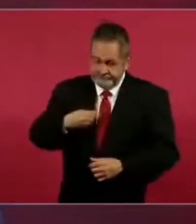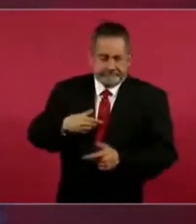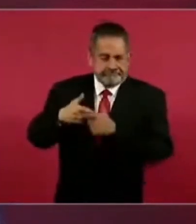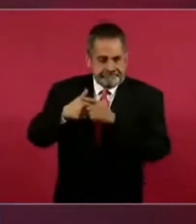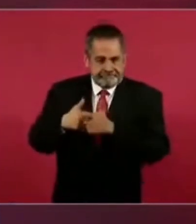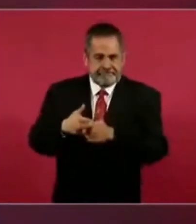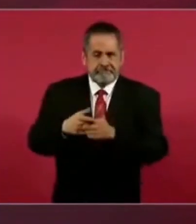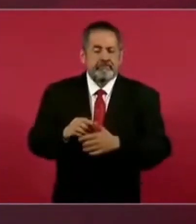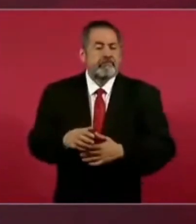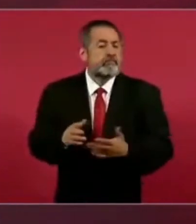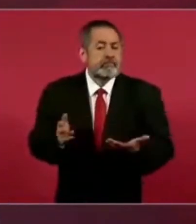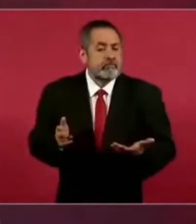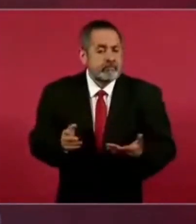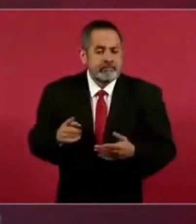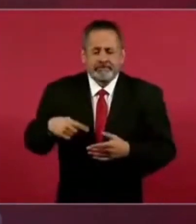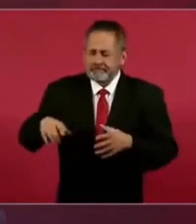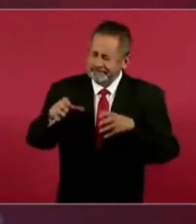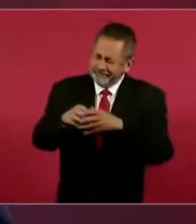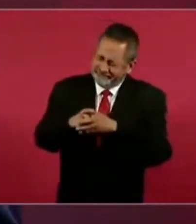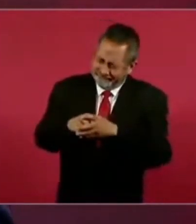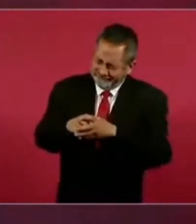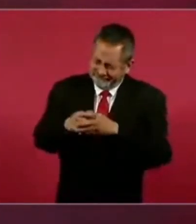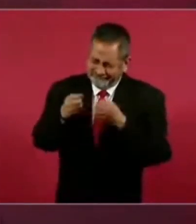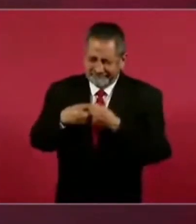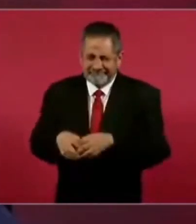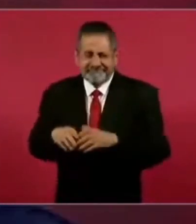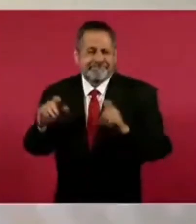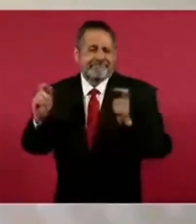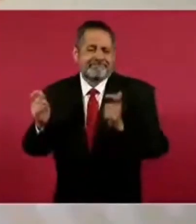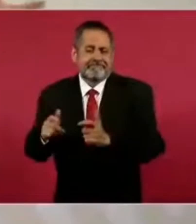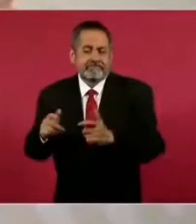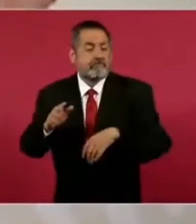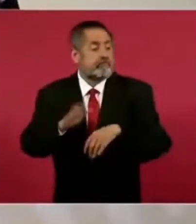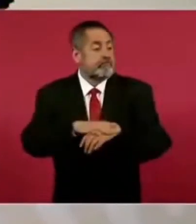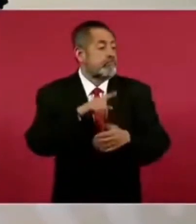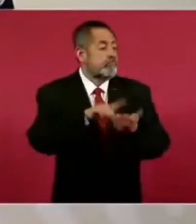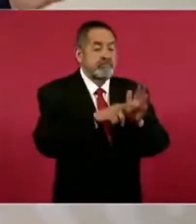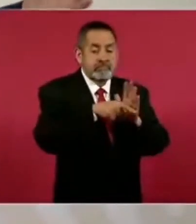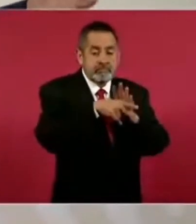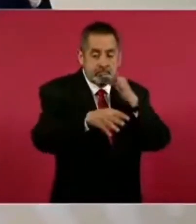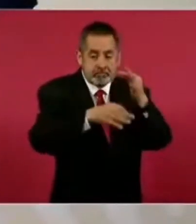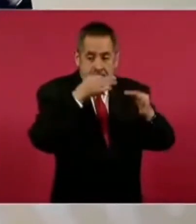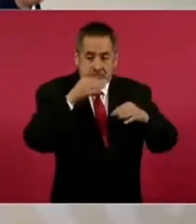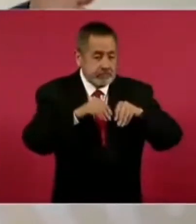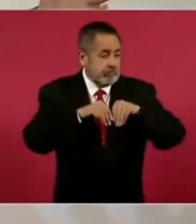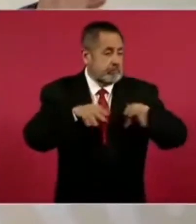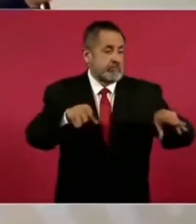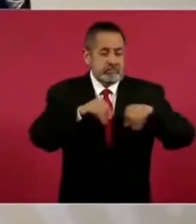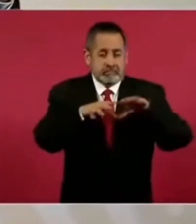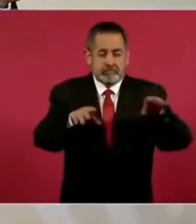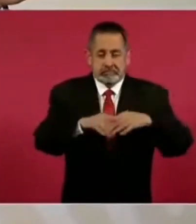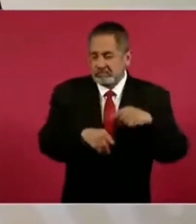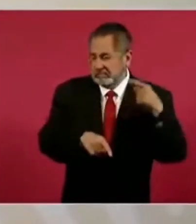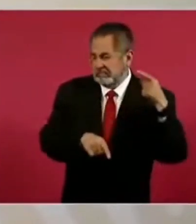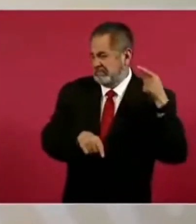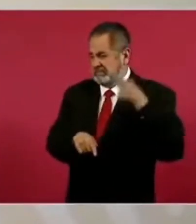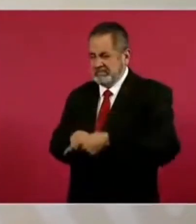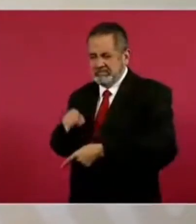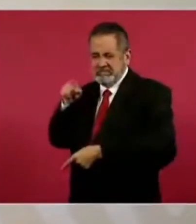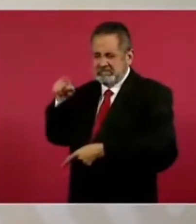muy debilitados porque todos los medios, un ambiente de linchamiento,